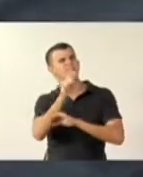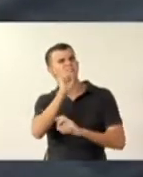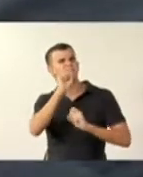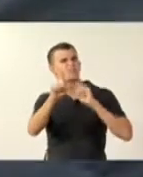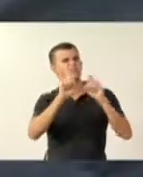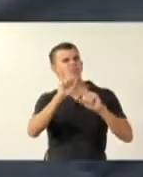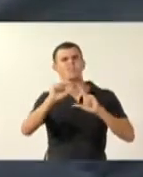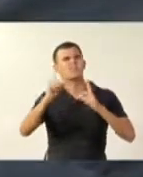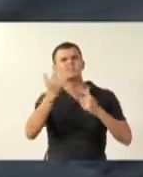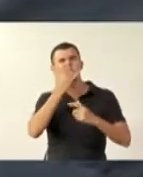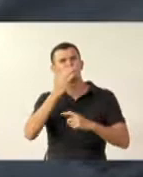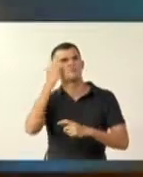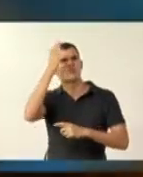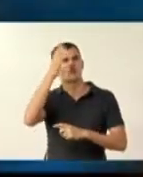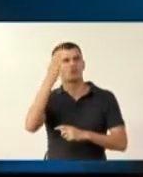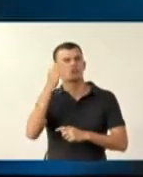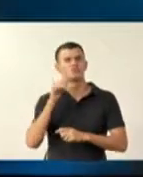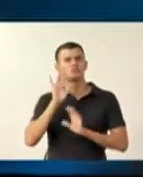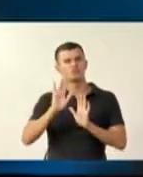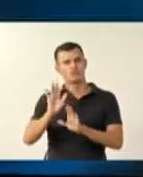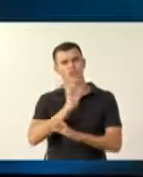los futuros trabajadores sociales.